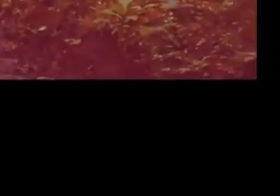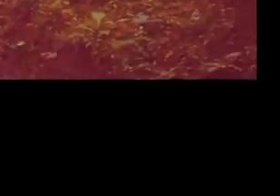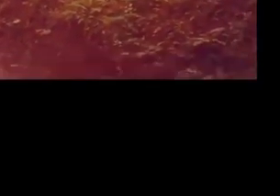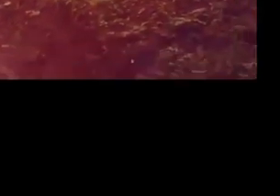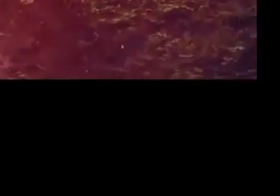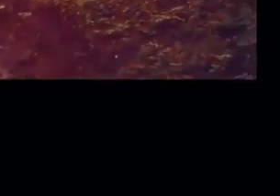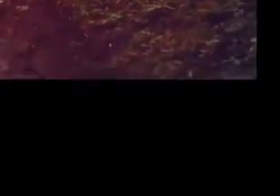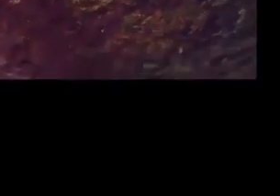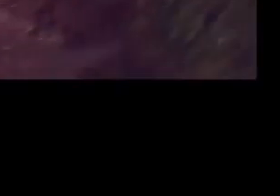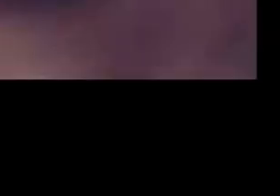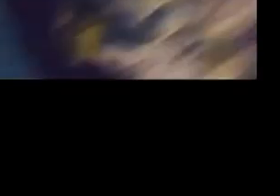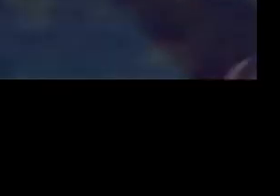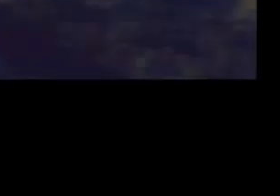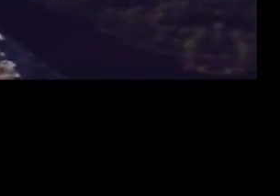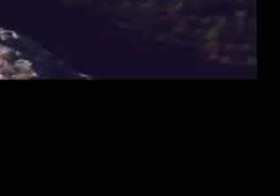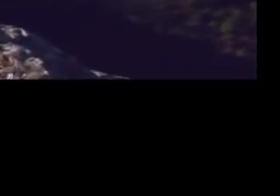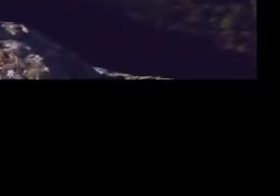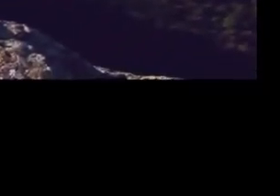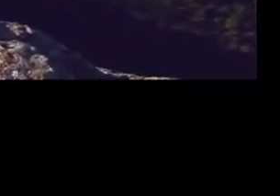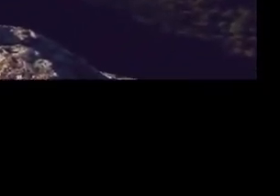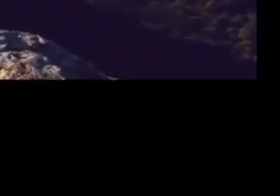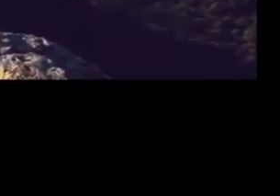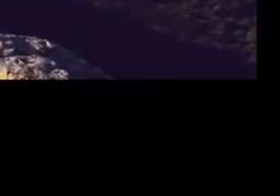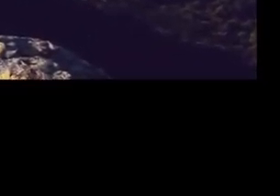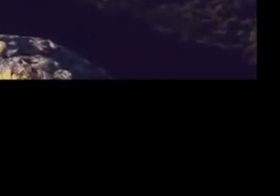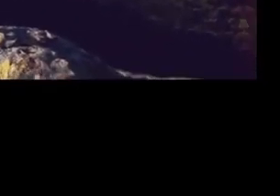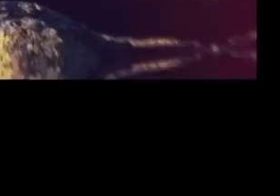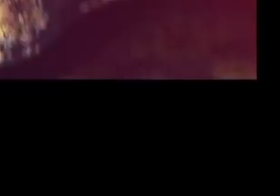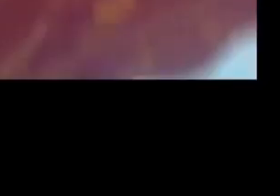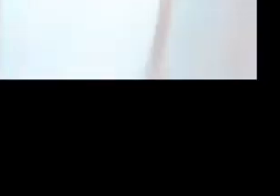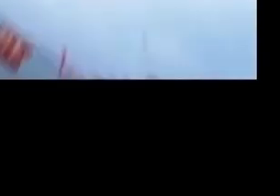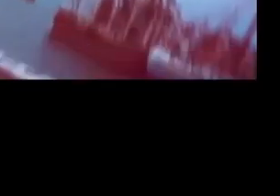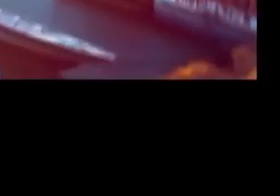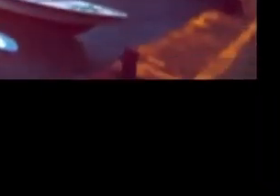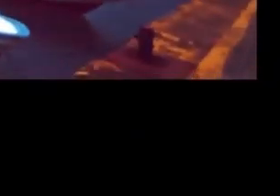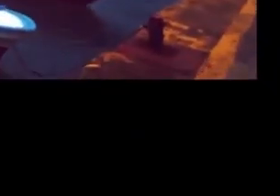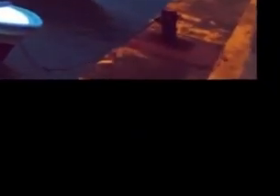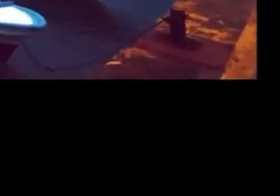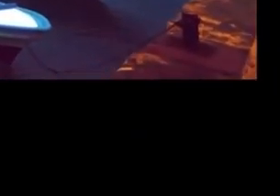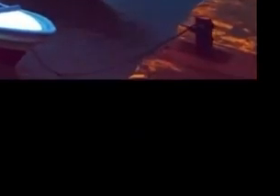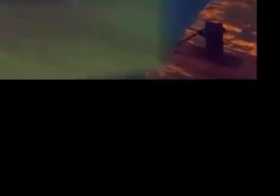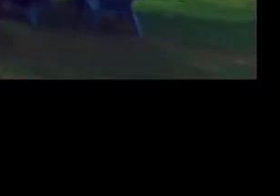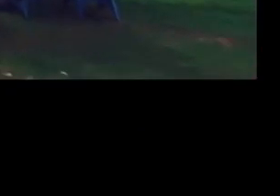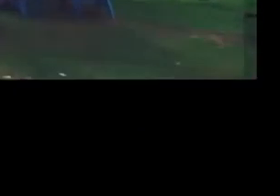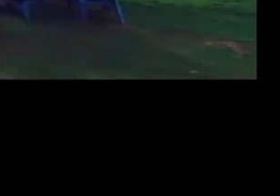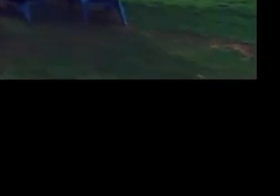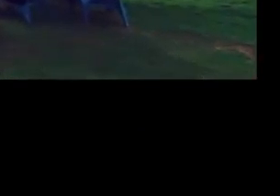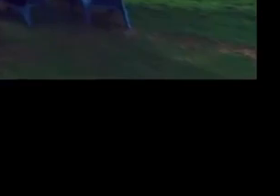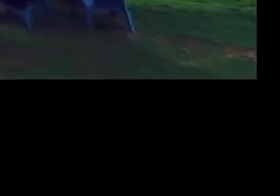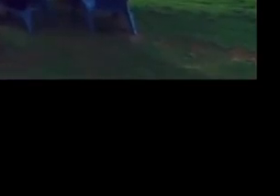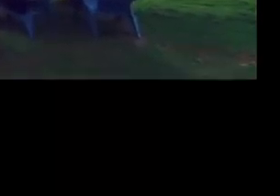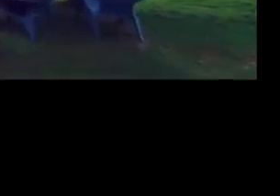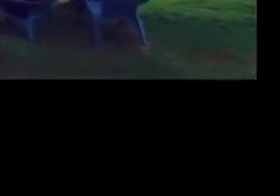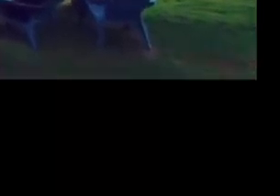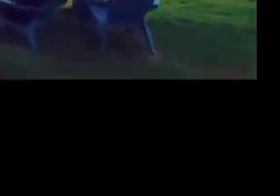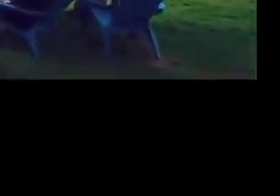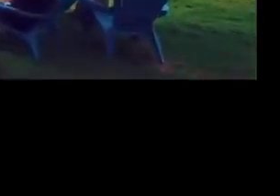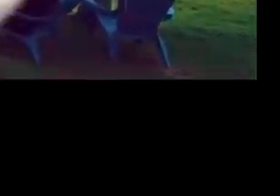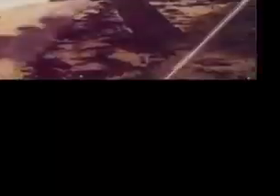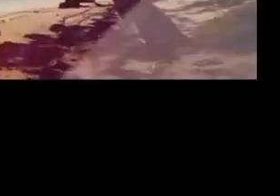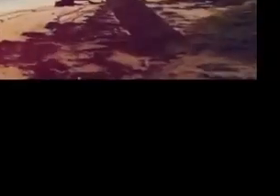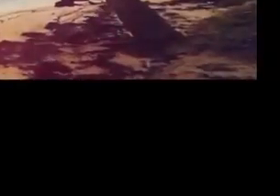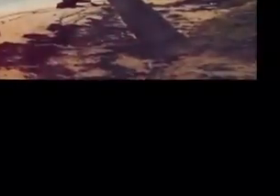Recorre las frescas montañas del centro del país. Y enamórate de las aguas turquesas de nuestra costa caribe.